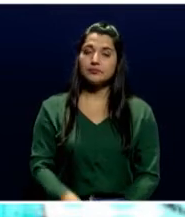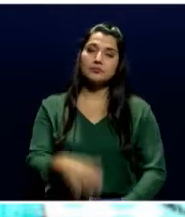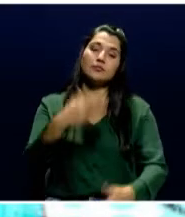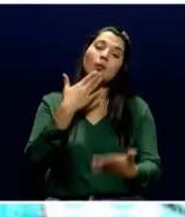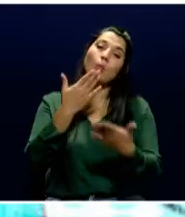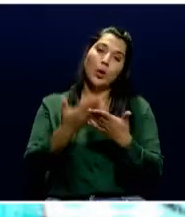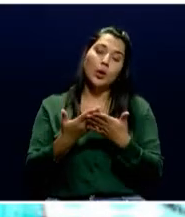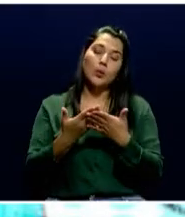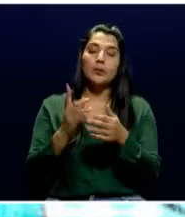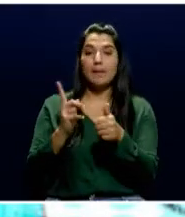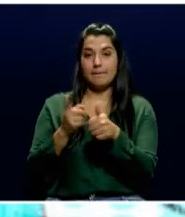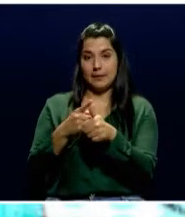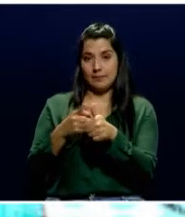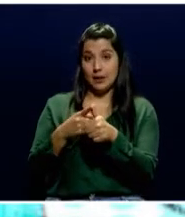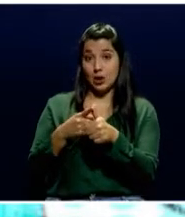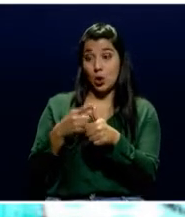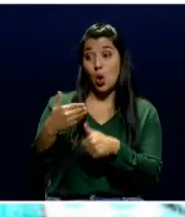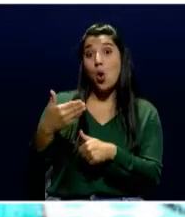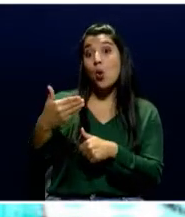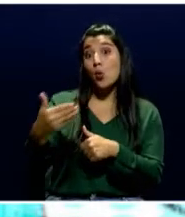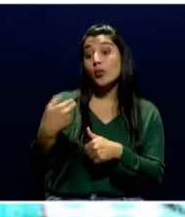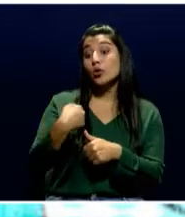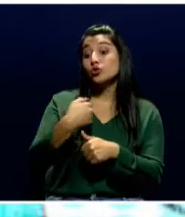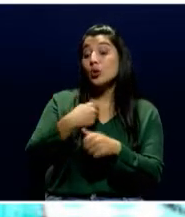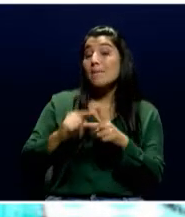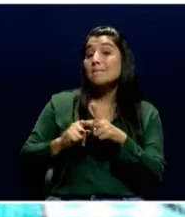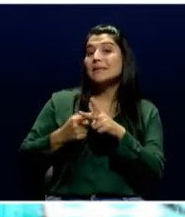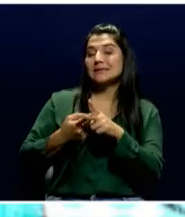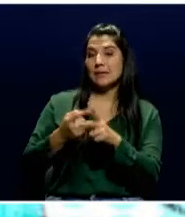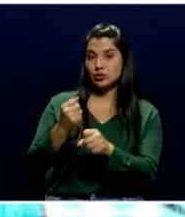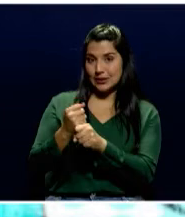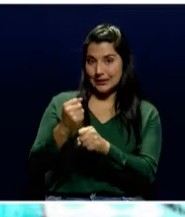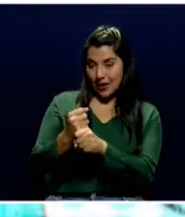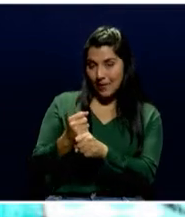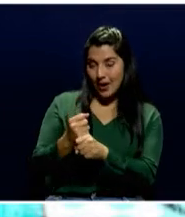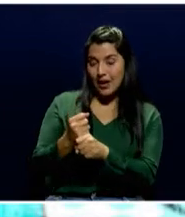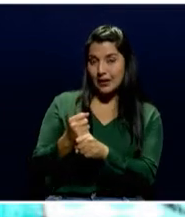Bueno, en primera instancia, cuando comenzamos a trabajar las medidas